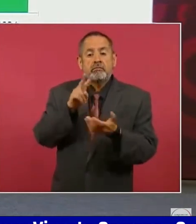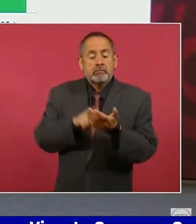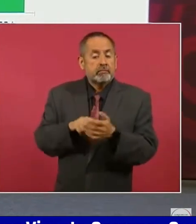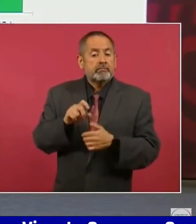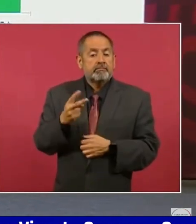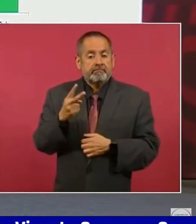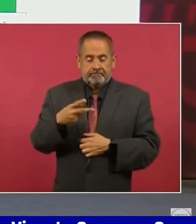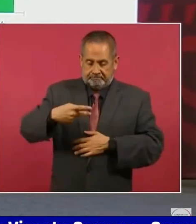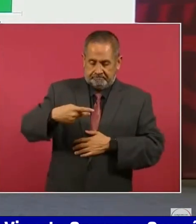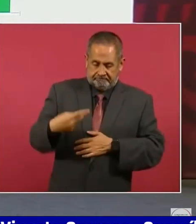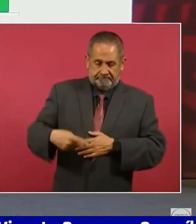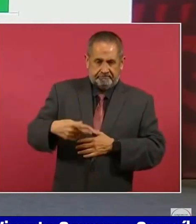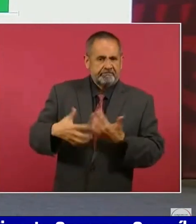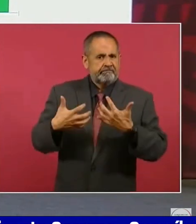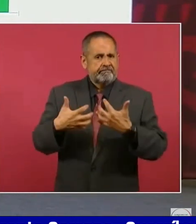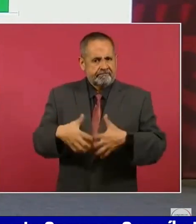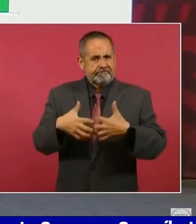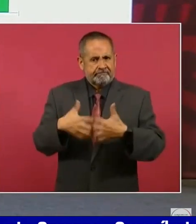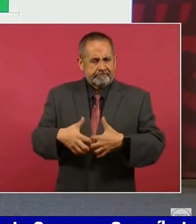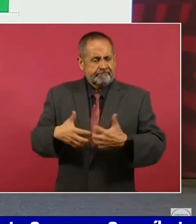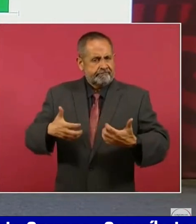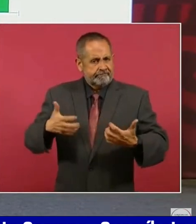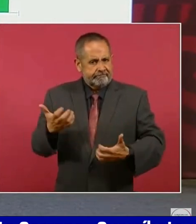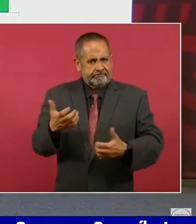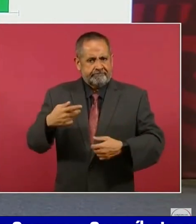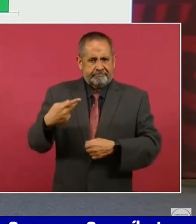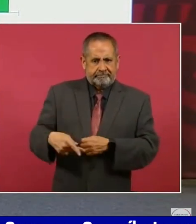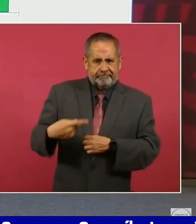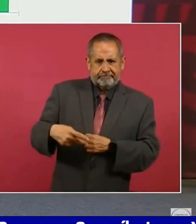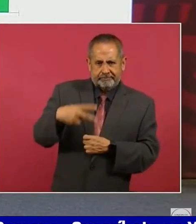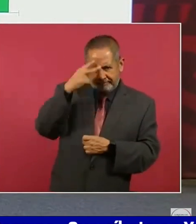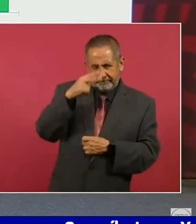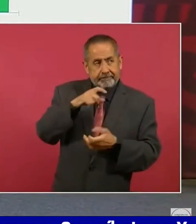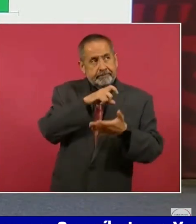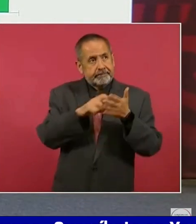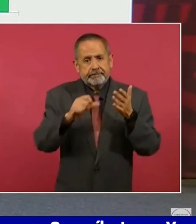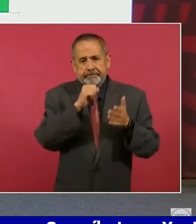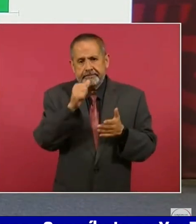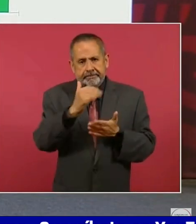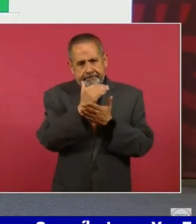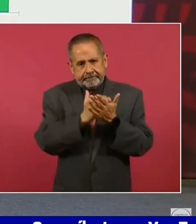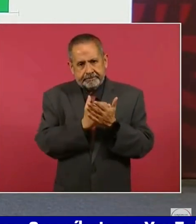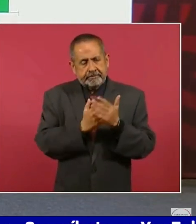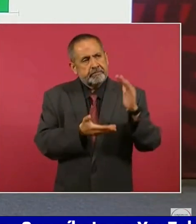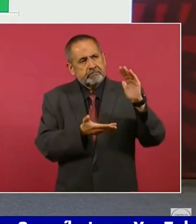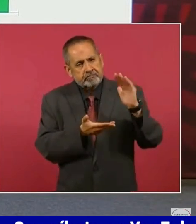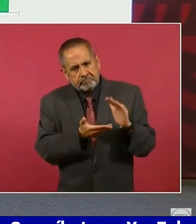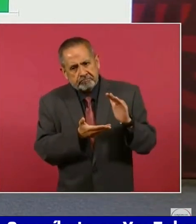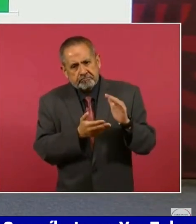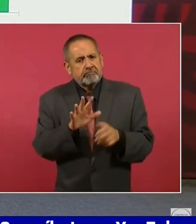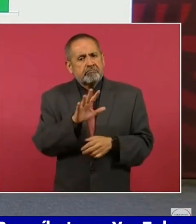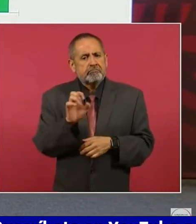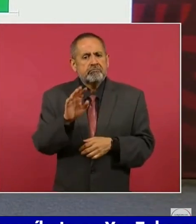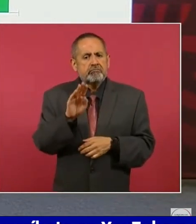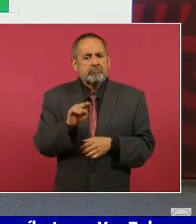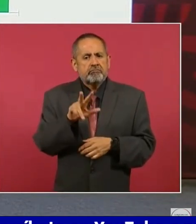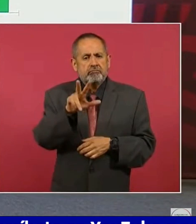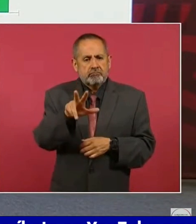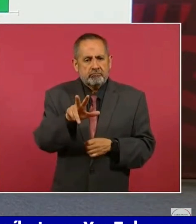ya se empieza a marcar ya más el cambio, la reducción es a 598,